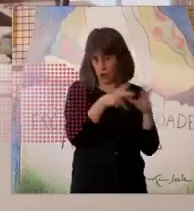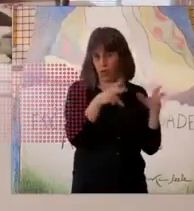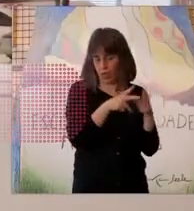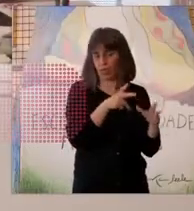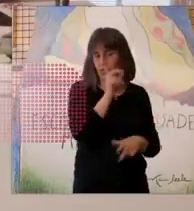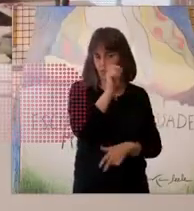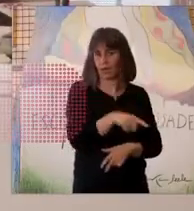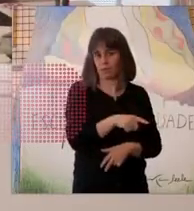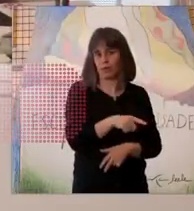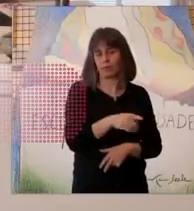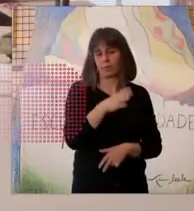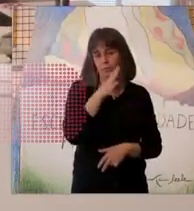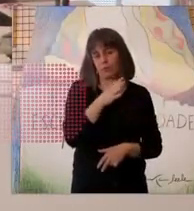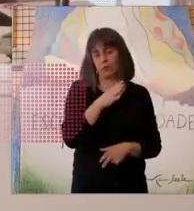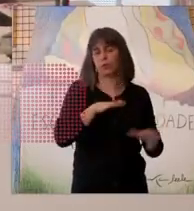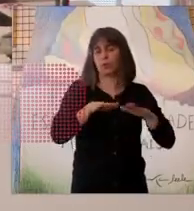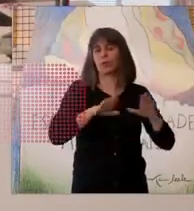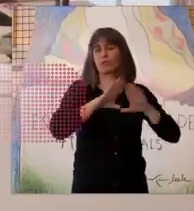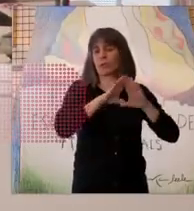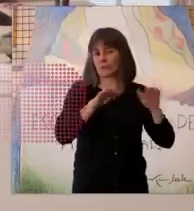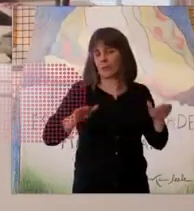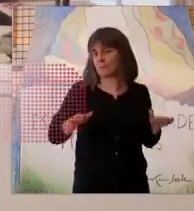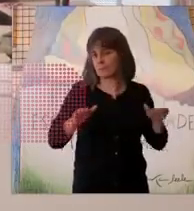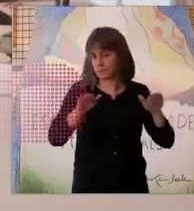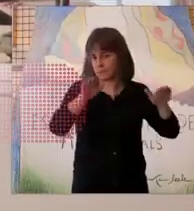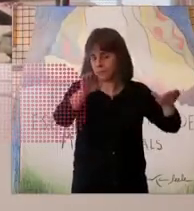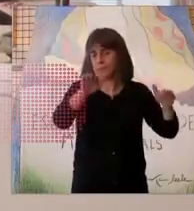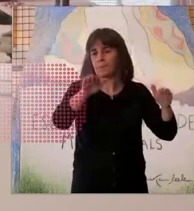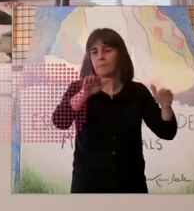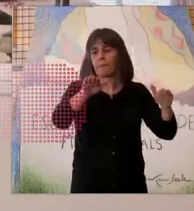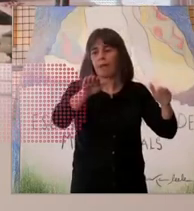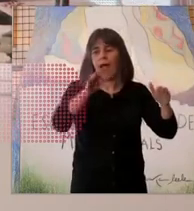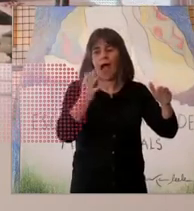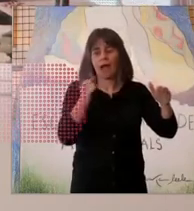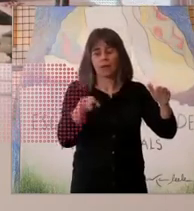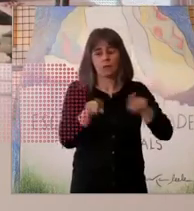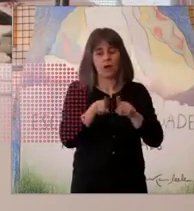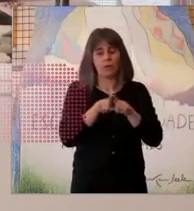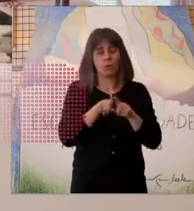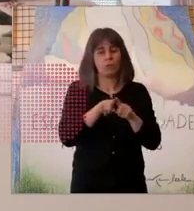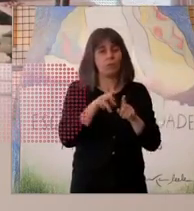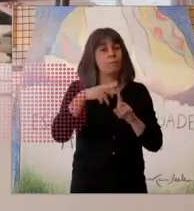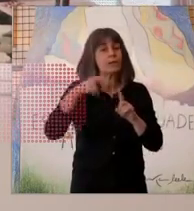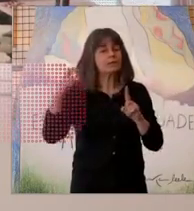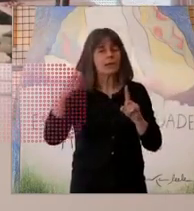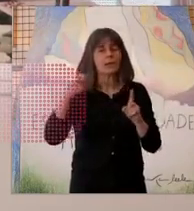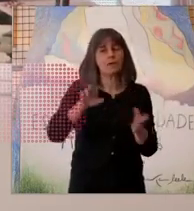a la par que el movimiento feminista he ido viendo como un cambio de perspectiva